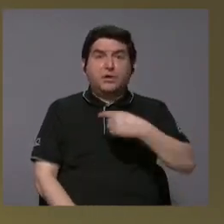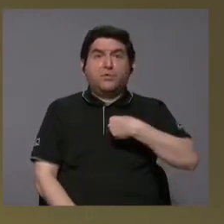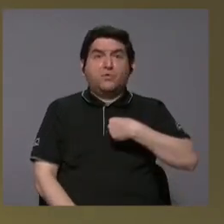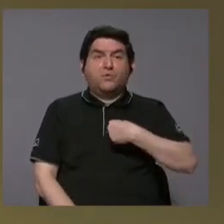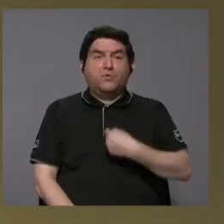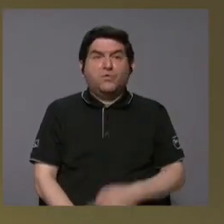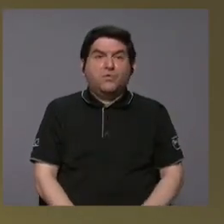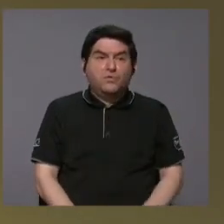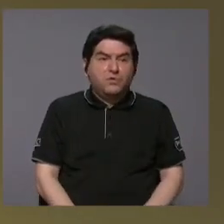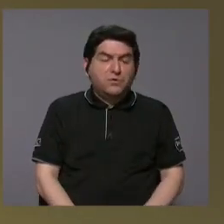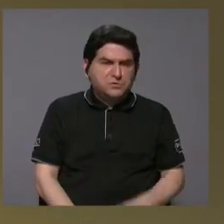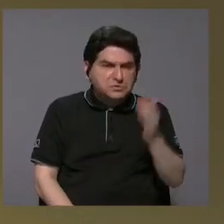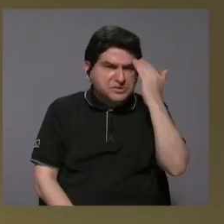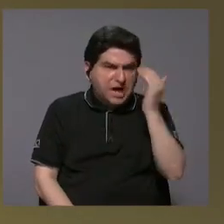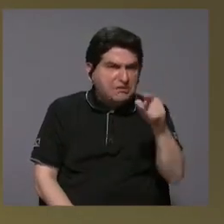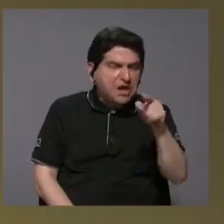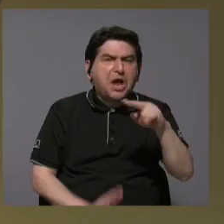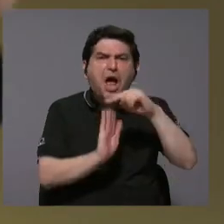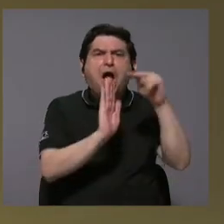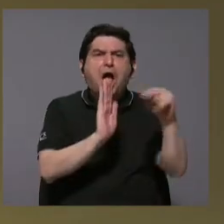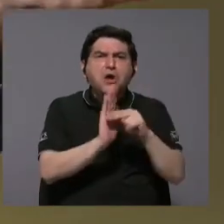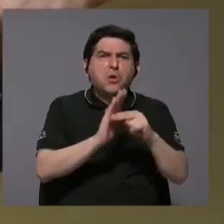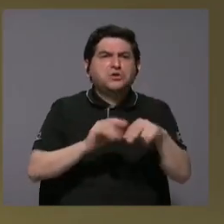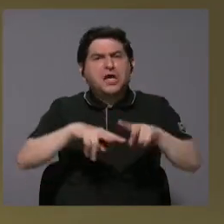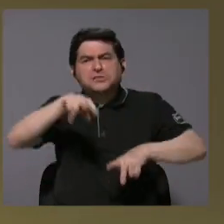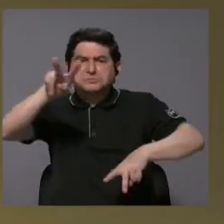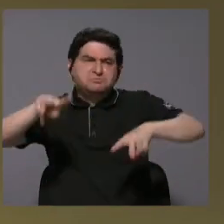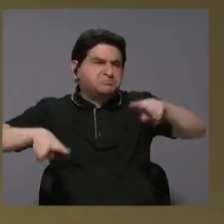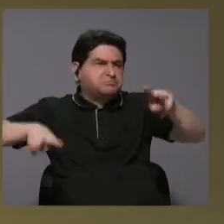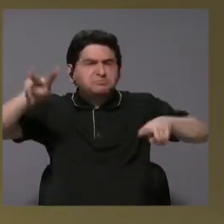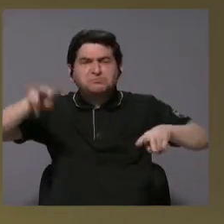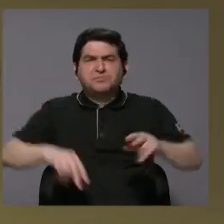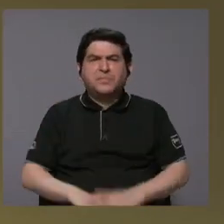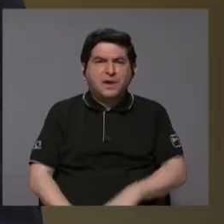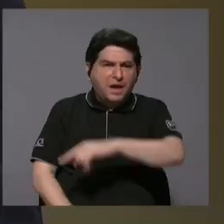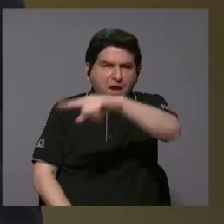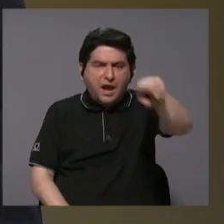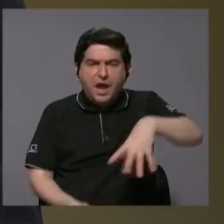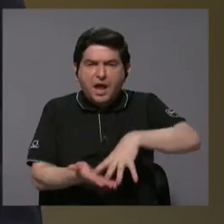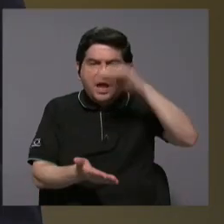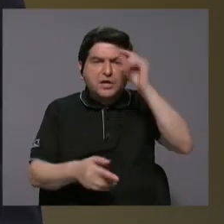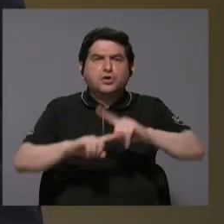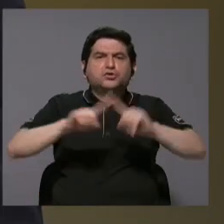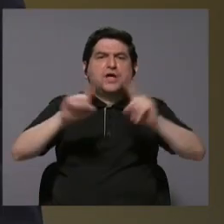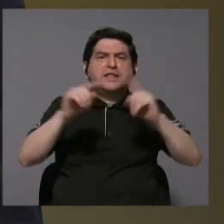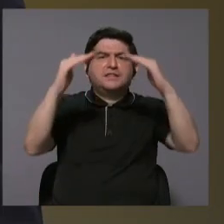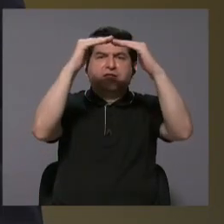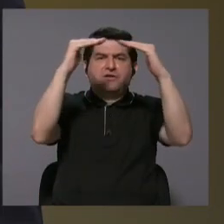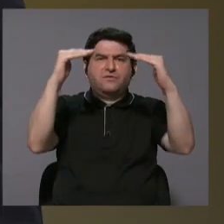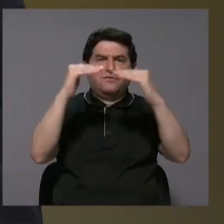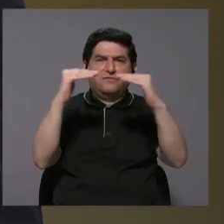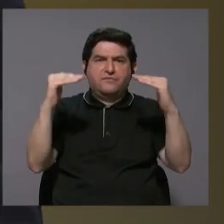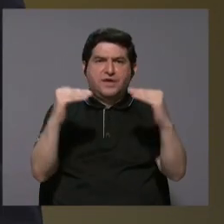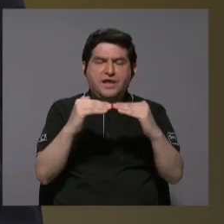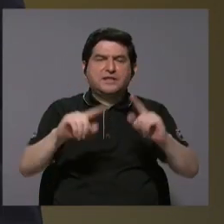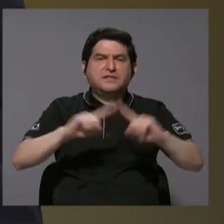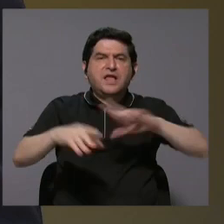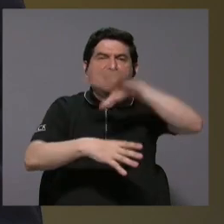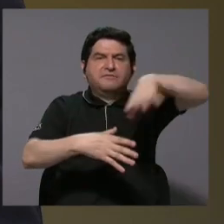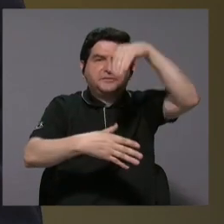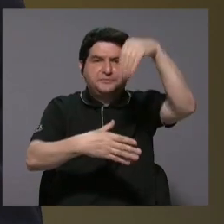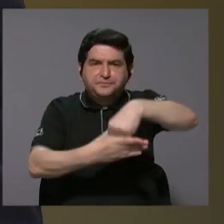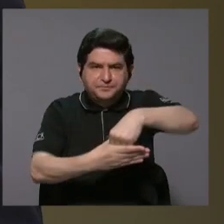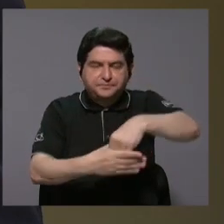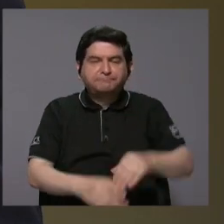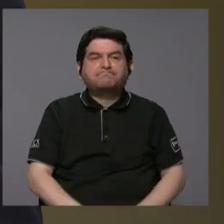sacan notas más altas y más bajas. Ellos aprenden en distintos niveles, en distintos contextos, y